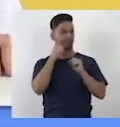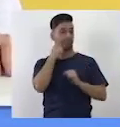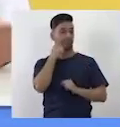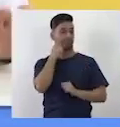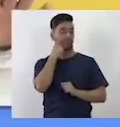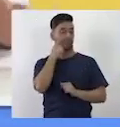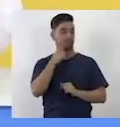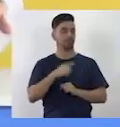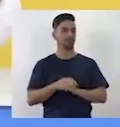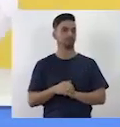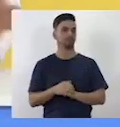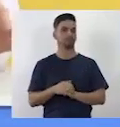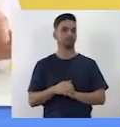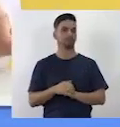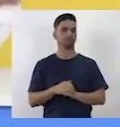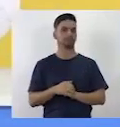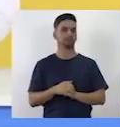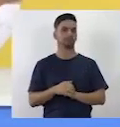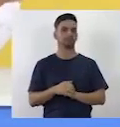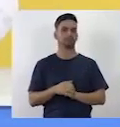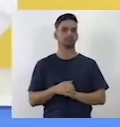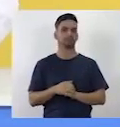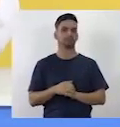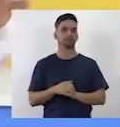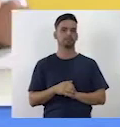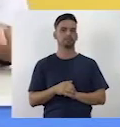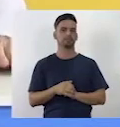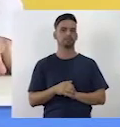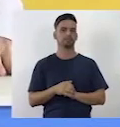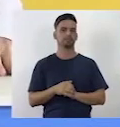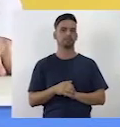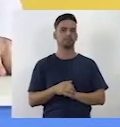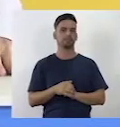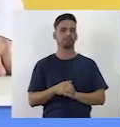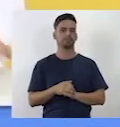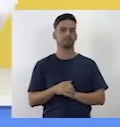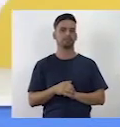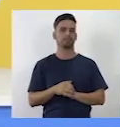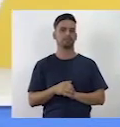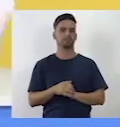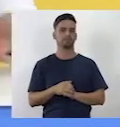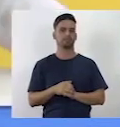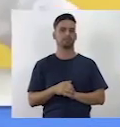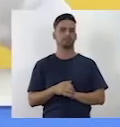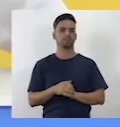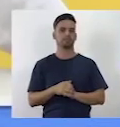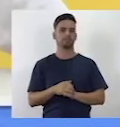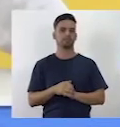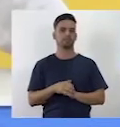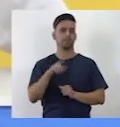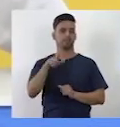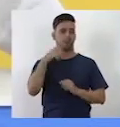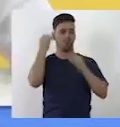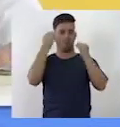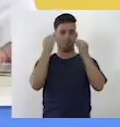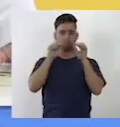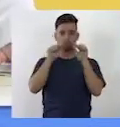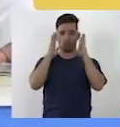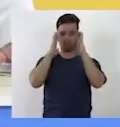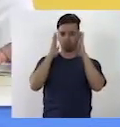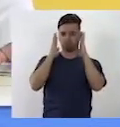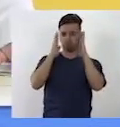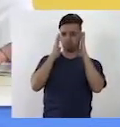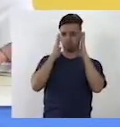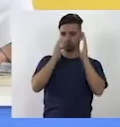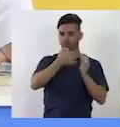empecé por ahí presté atención por le daré algunas orientaciones importantes primero antes de vélez las que están ahí los pegotes de